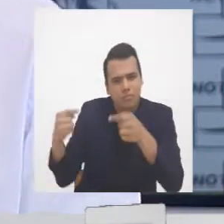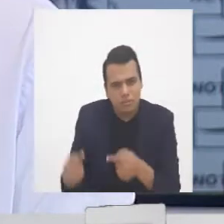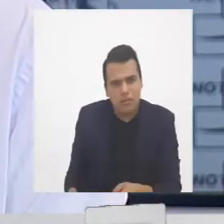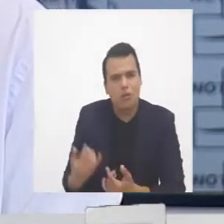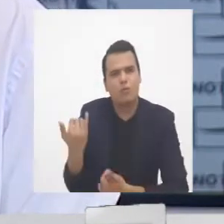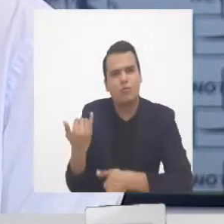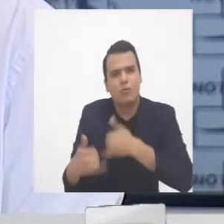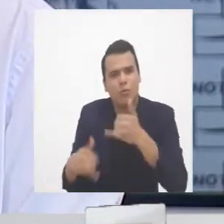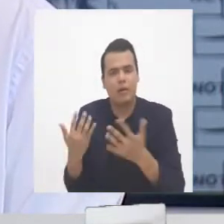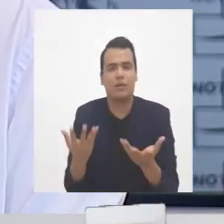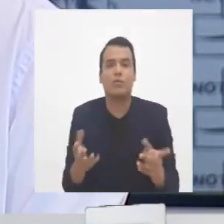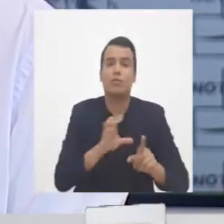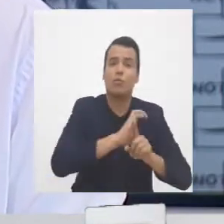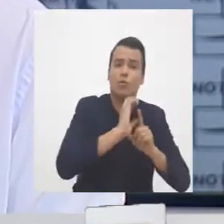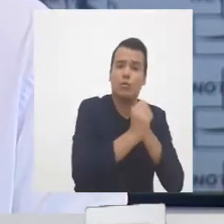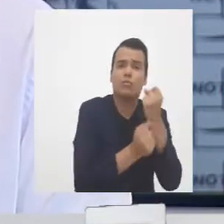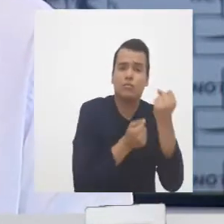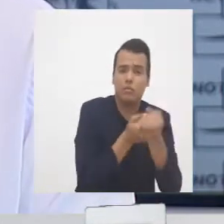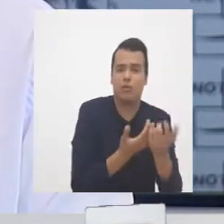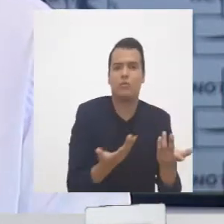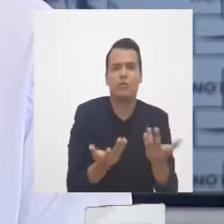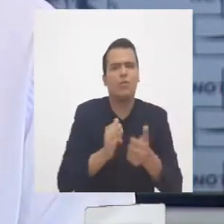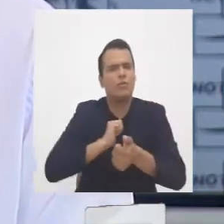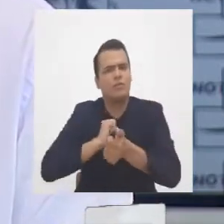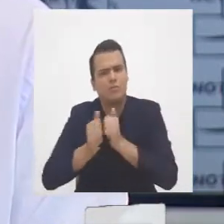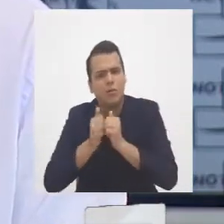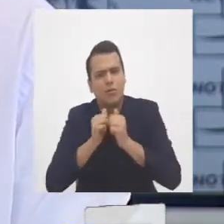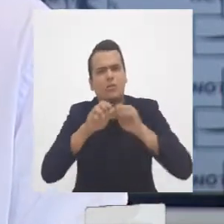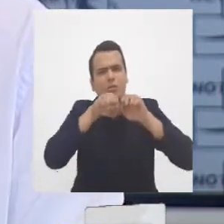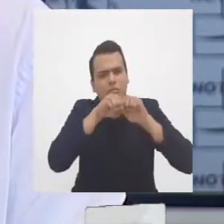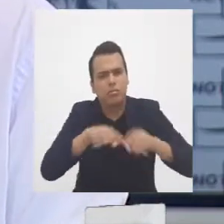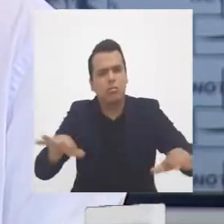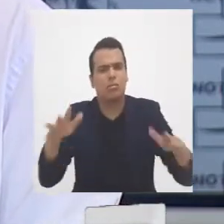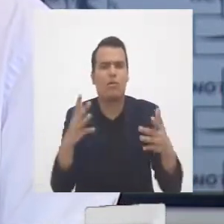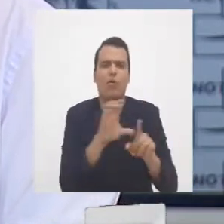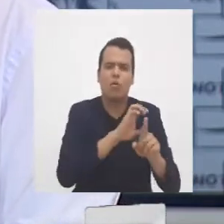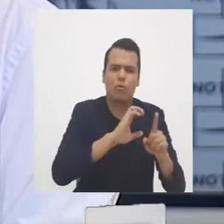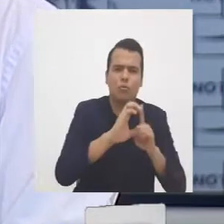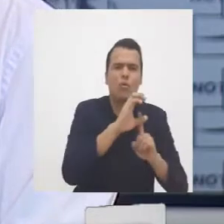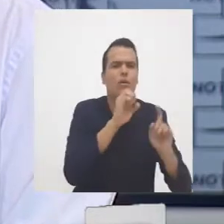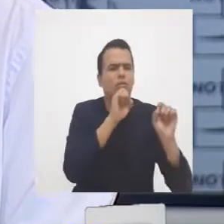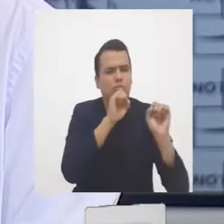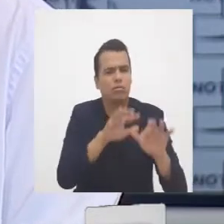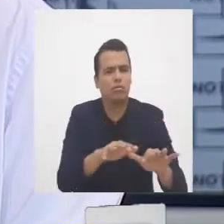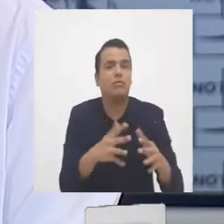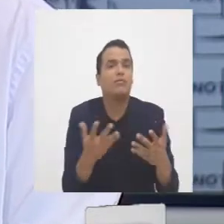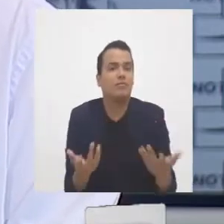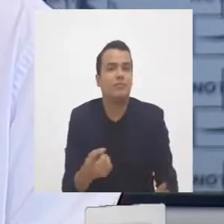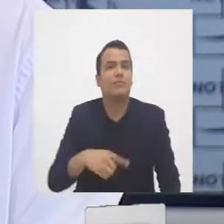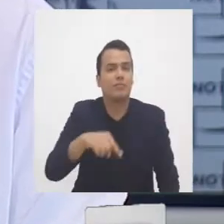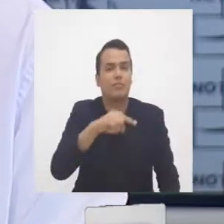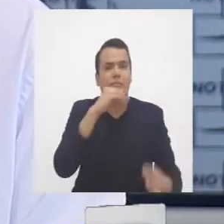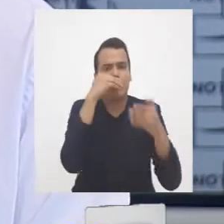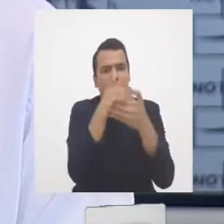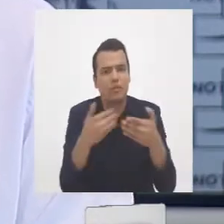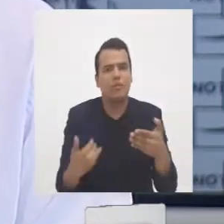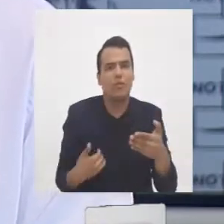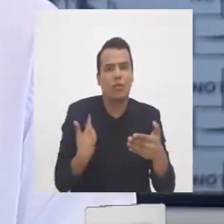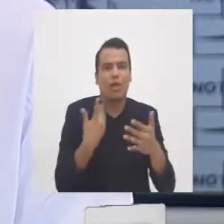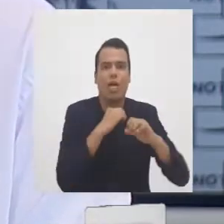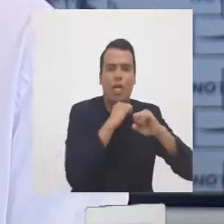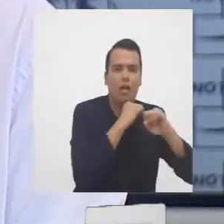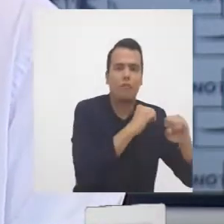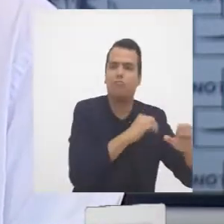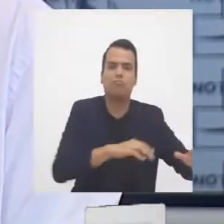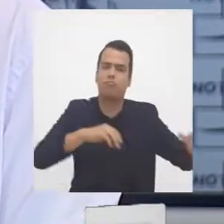interbarrios, intercomunas y también apoyar la cultura, masificar el deporte y la cultura. es la manera con que podemos prevenir de que nuestros niños